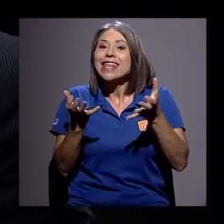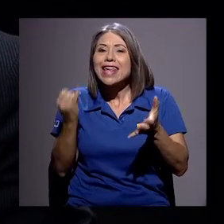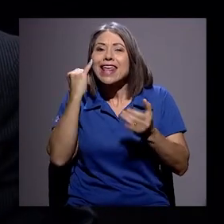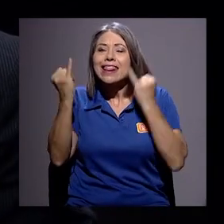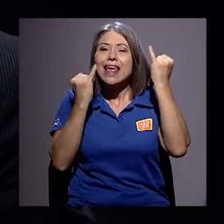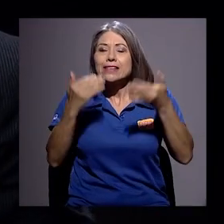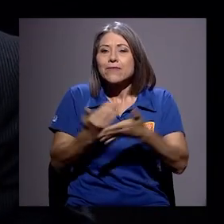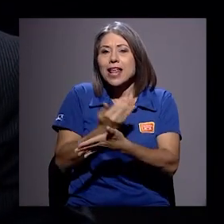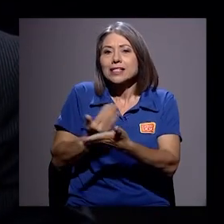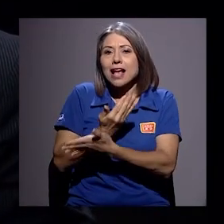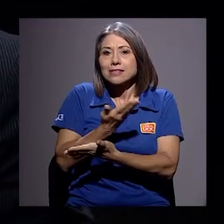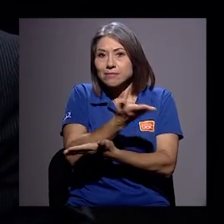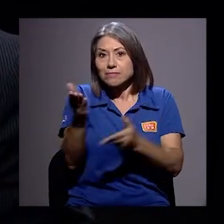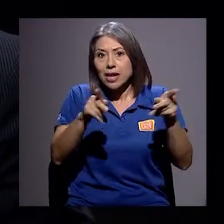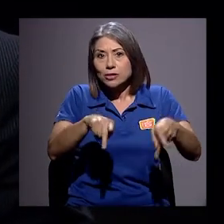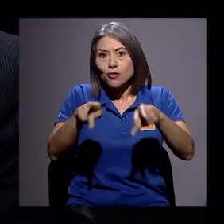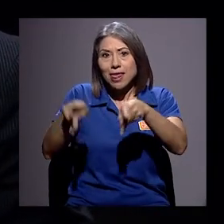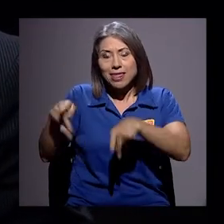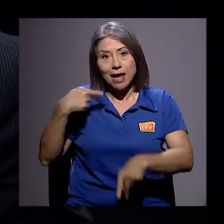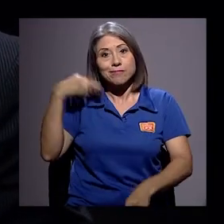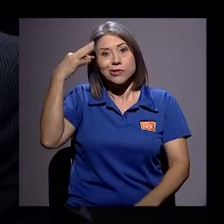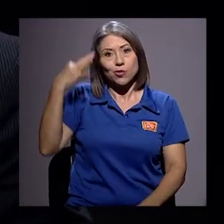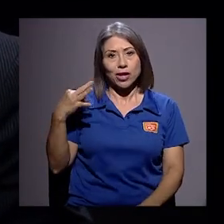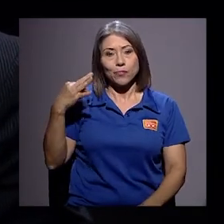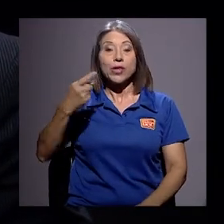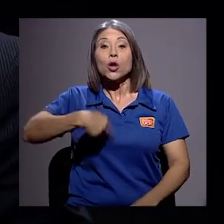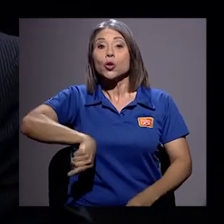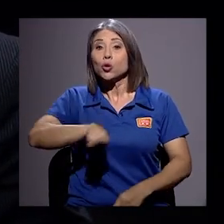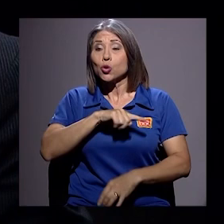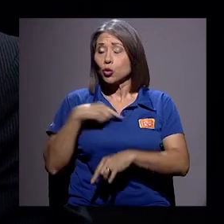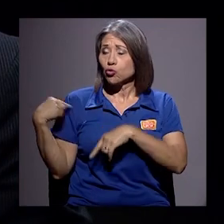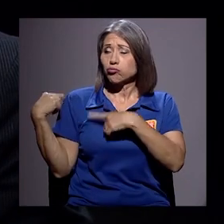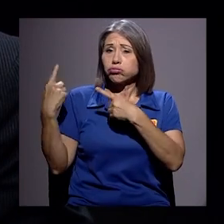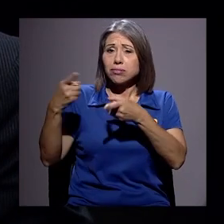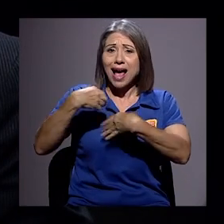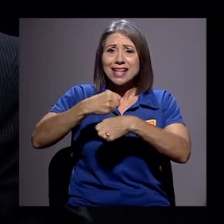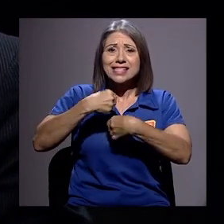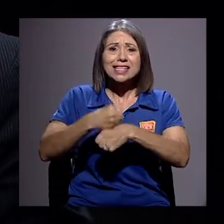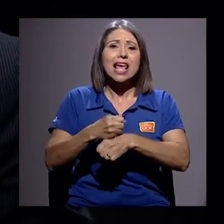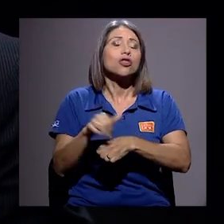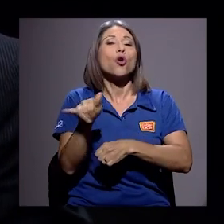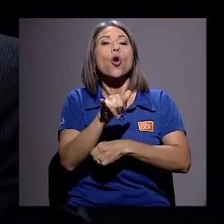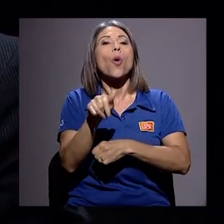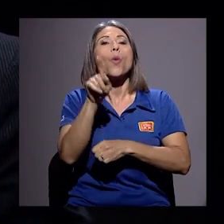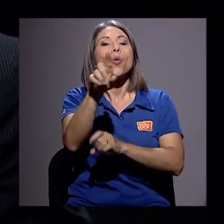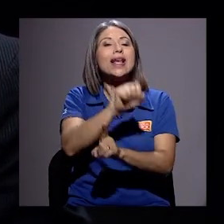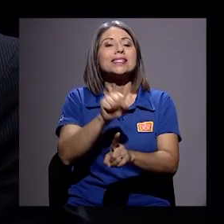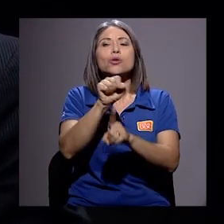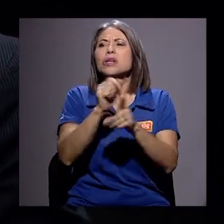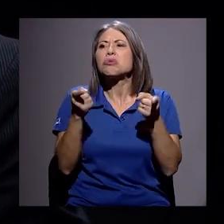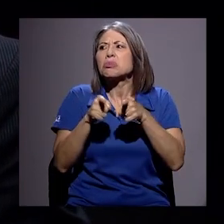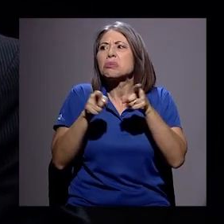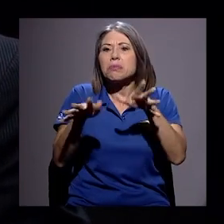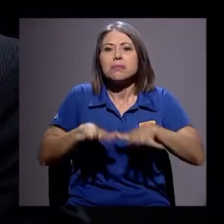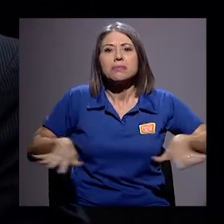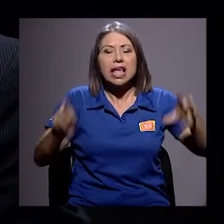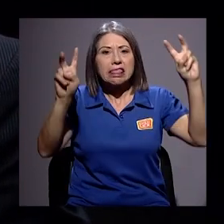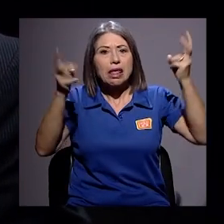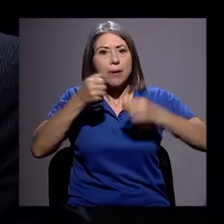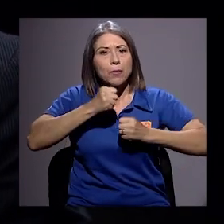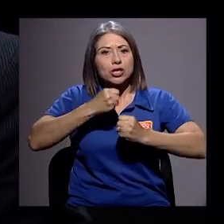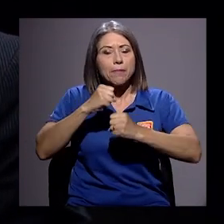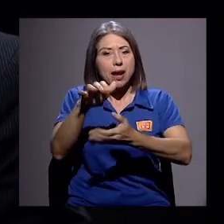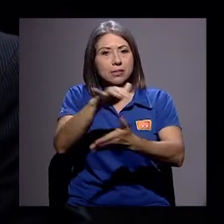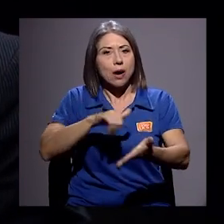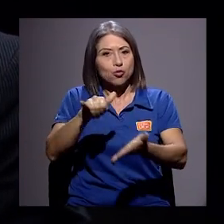frescas creo la ciudadanía creo que son nosotros hemos venido haciendo como una especie de estado de la cuestión del tema municipal en san jose